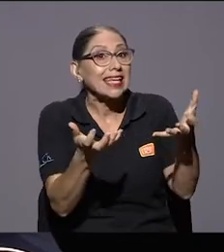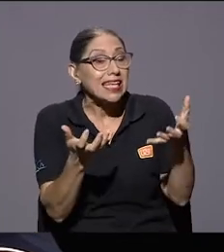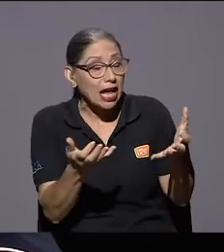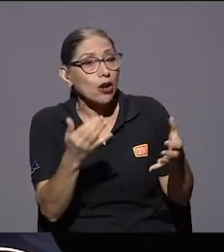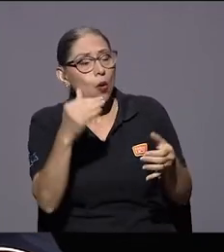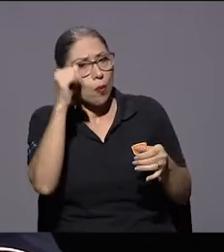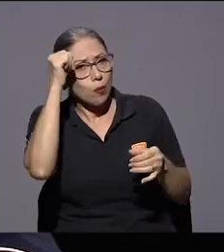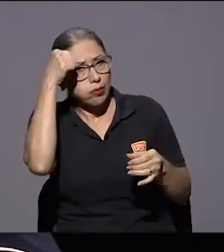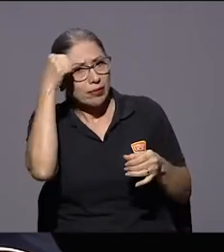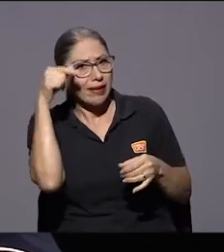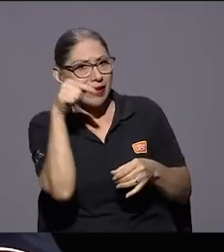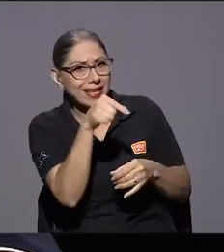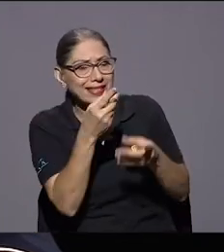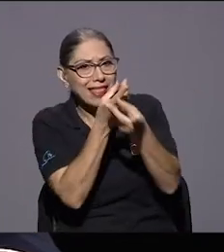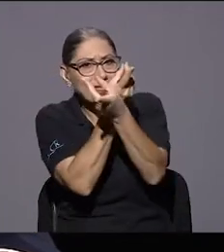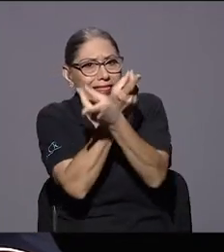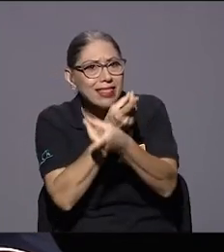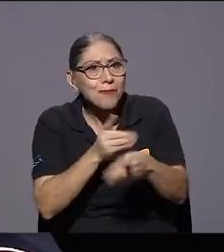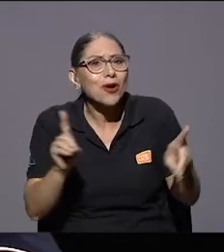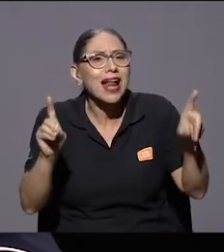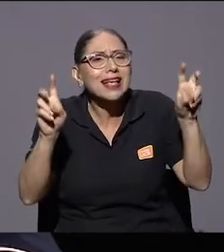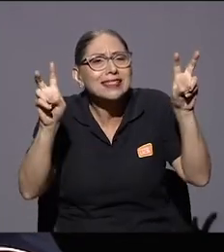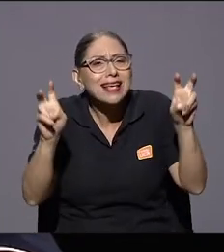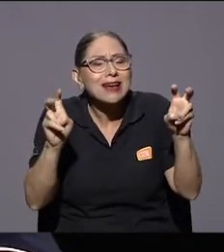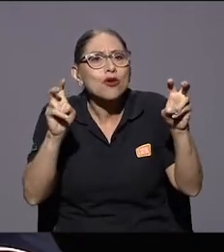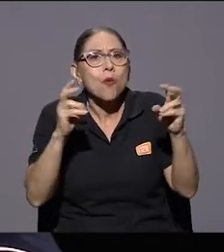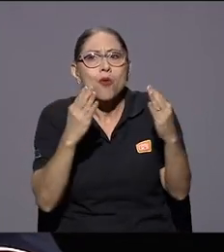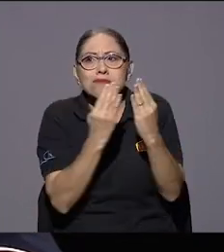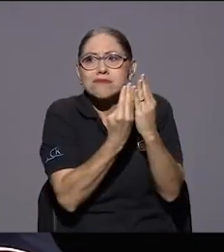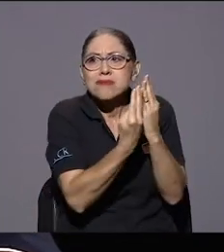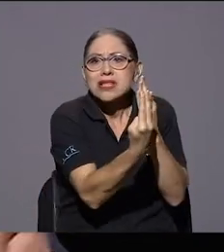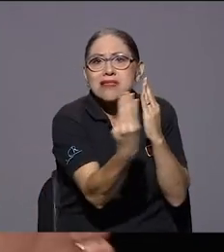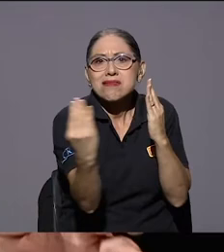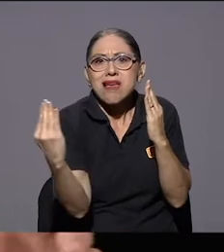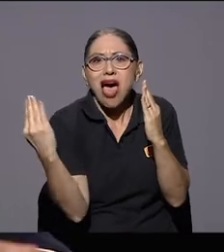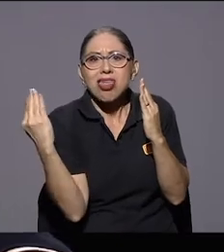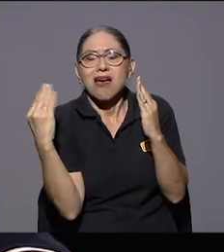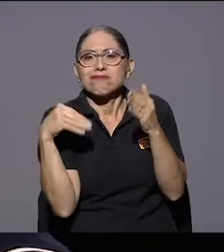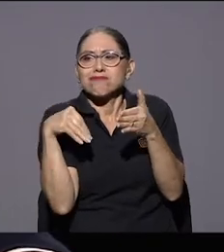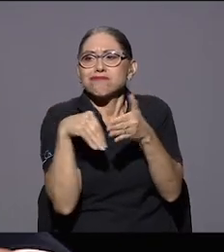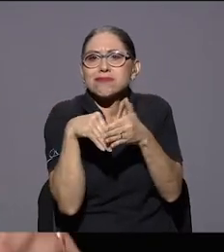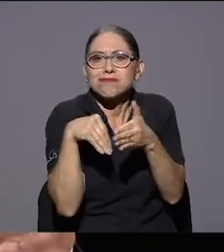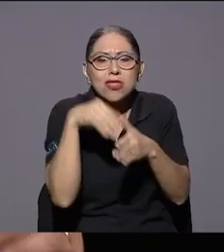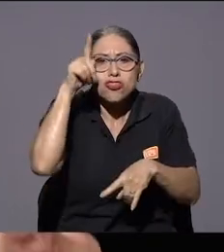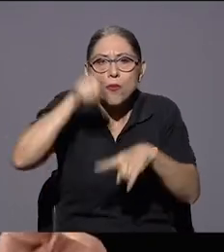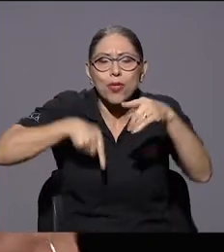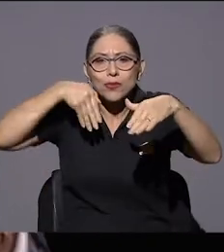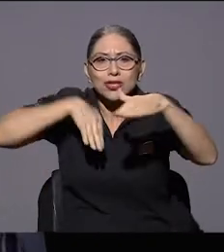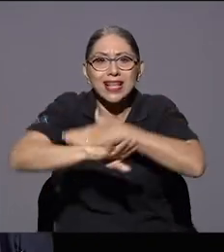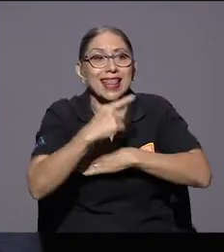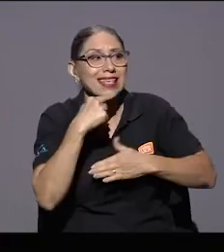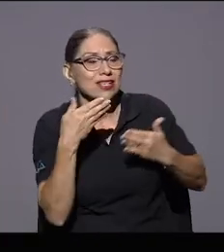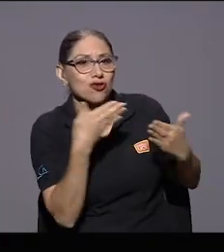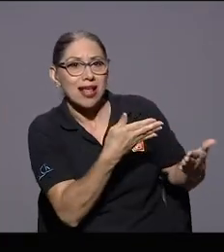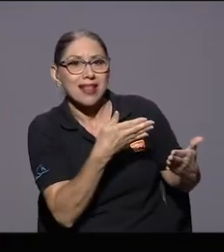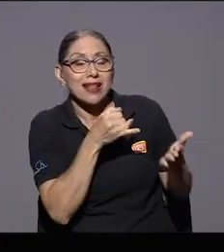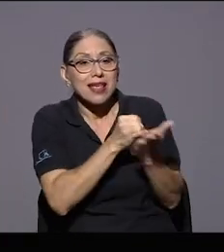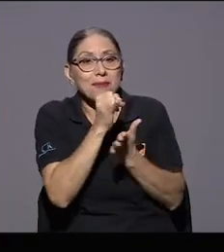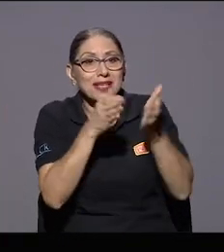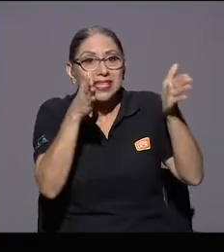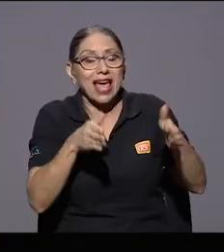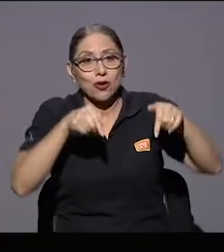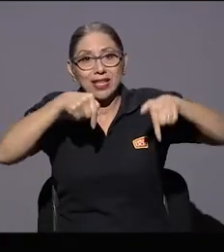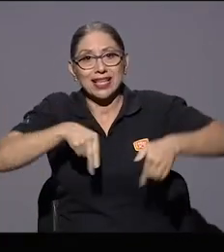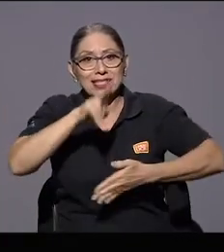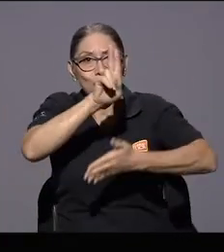democracia que está casi que blindada por unas puertas en las que no nos dejan entrar, dice don Randall, investigador de esta universidad, de que no está